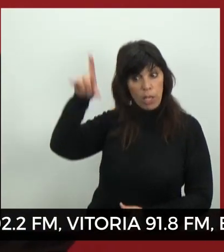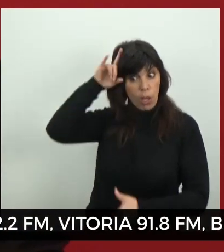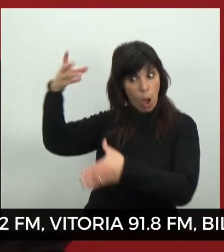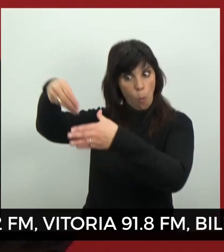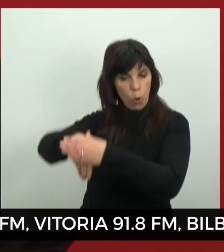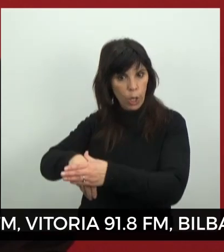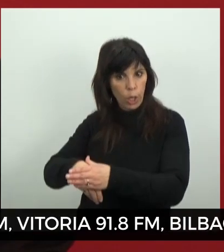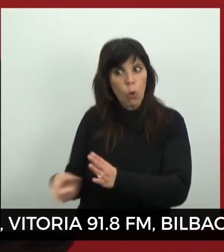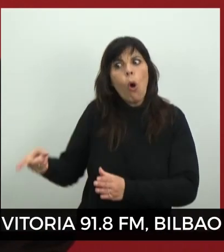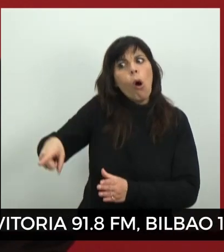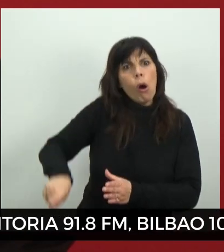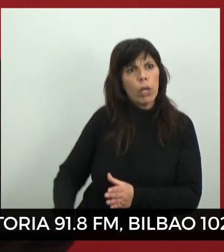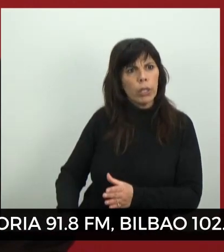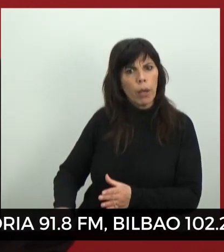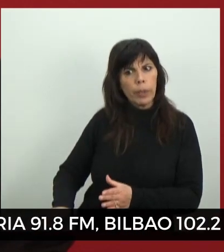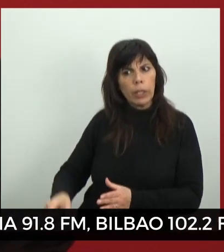Porque Jesucristo